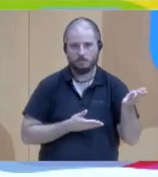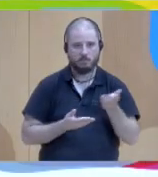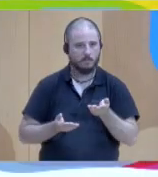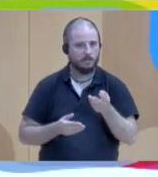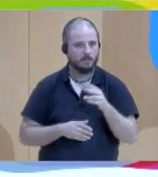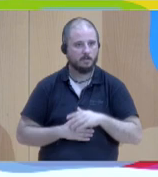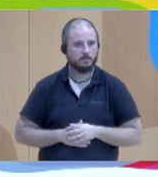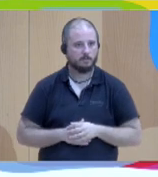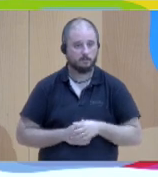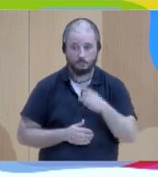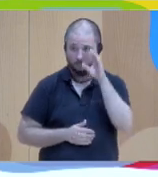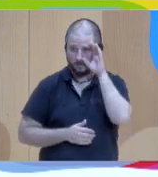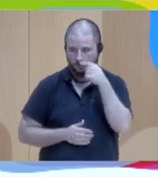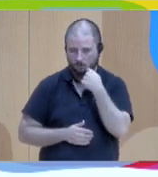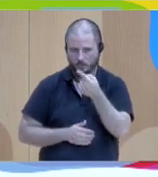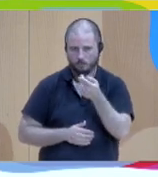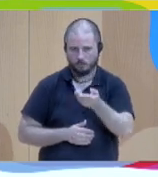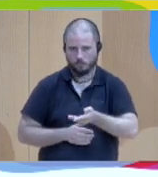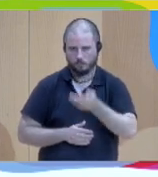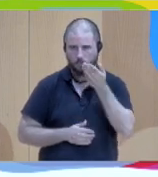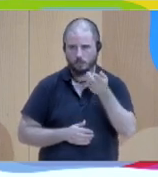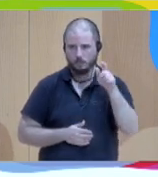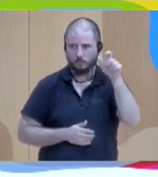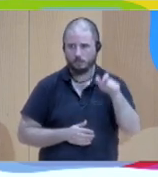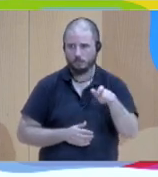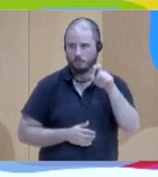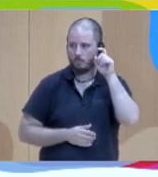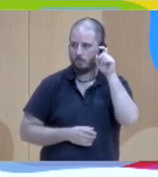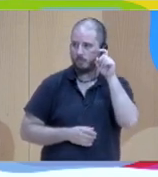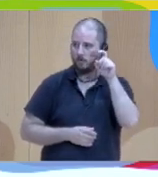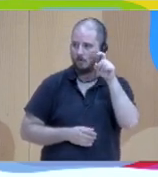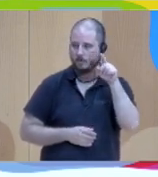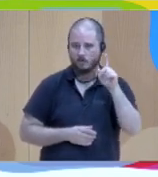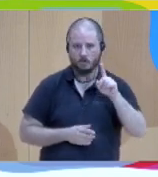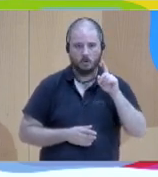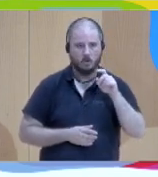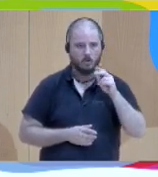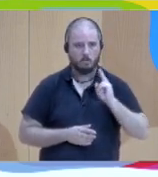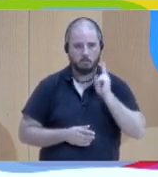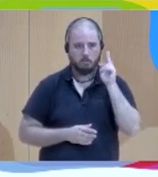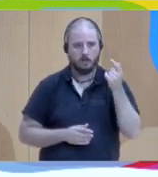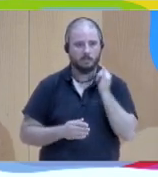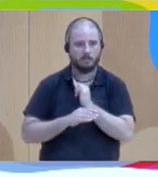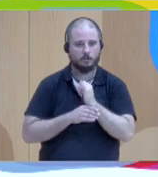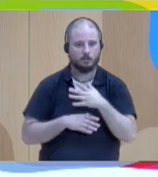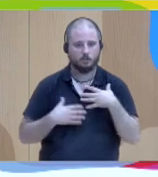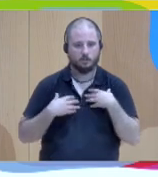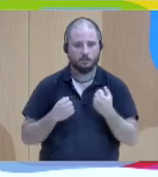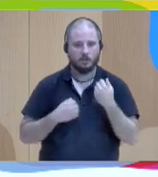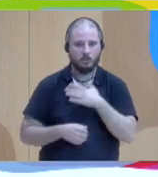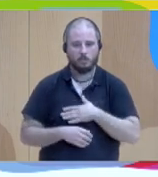Escuchadme un segundito porque es importante lo que voy a contar de él. Él es profesor emérito del Instituto Nacional de Salud y Bienestar de